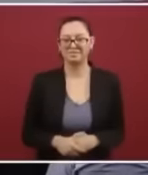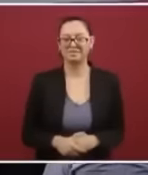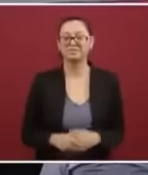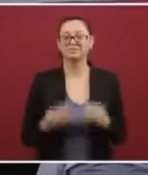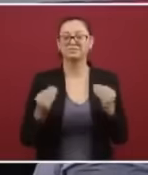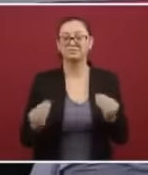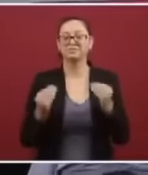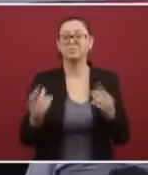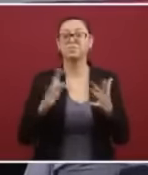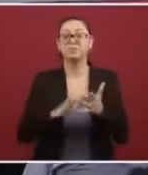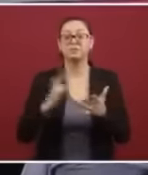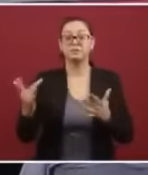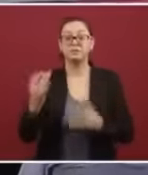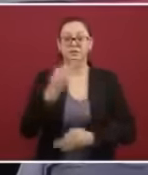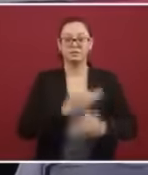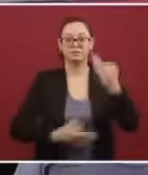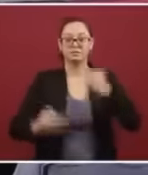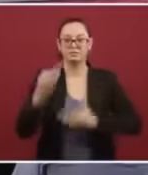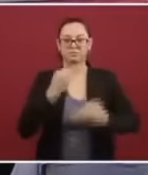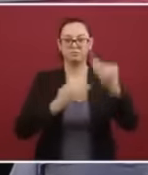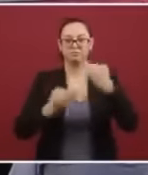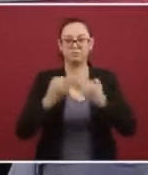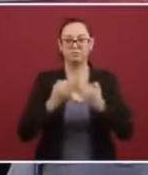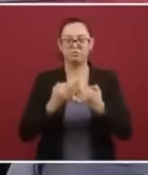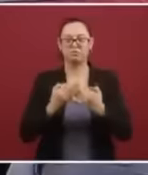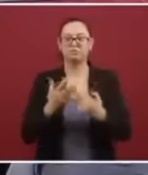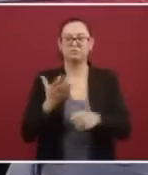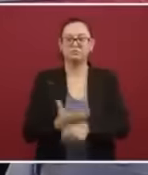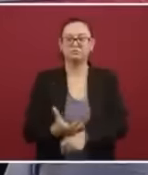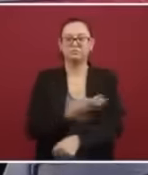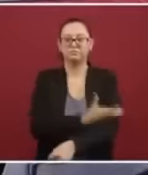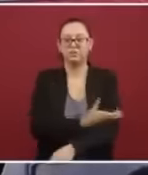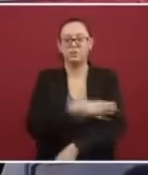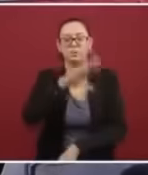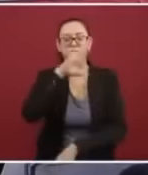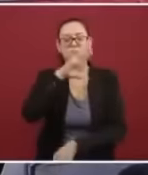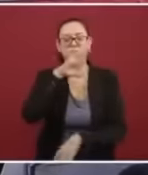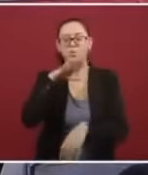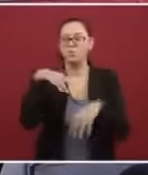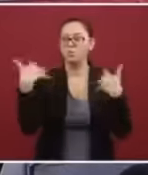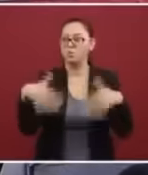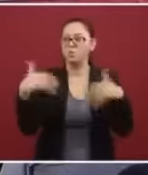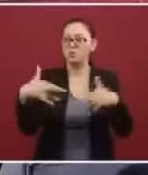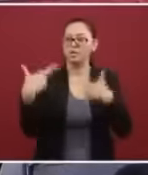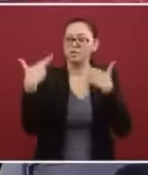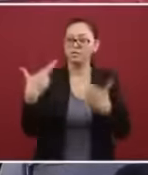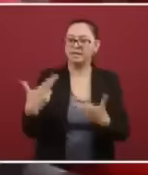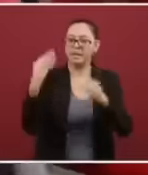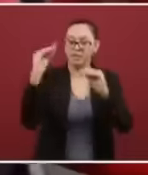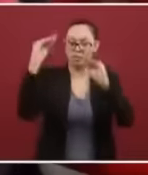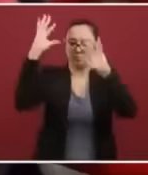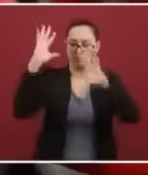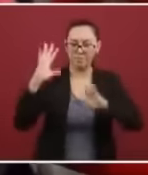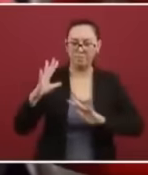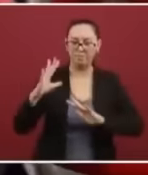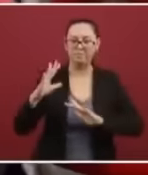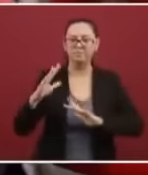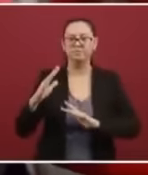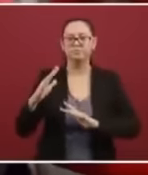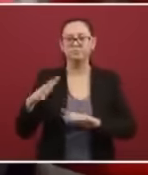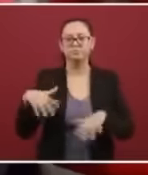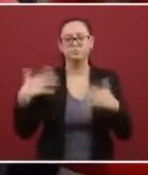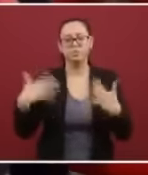Muchas gracias a todas las que me acompañan aquí. Ser madre es un regalo, lo considero una bendición, es